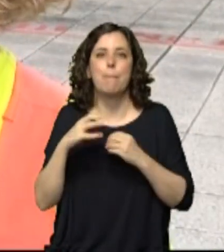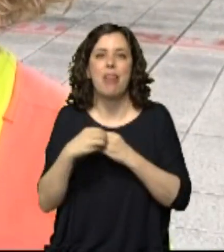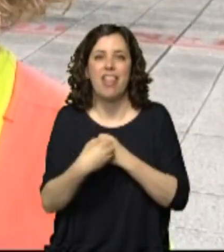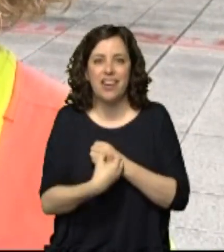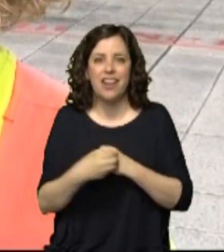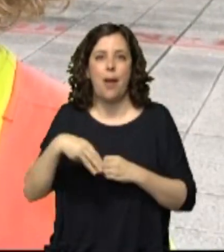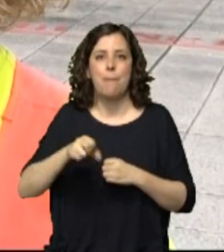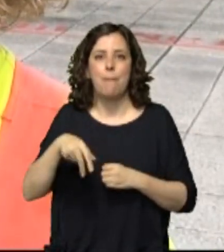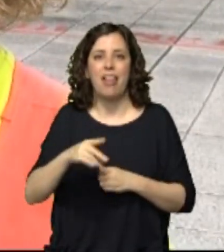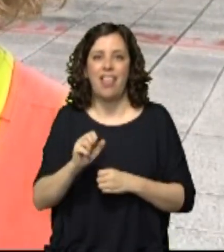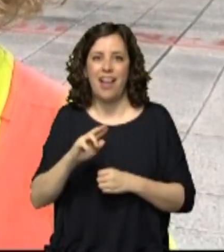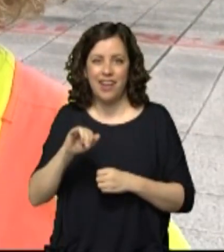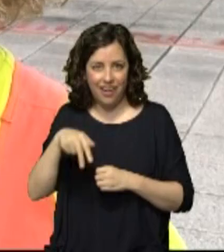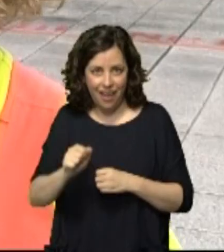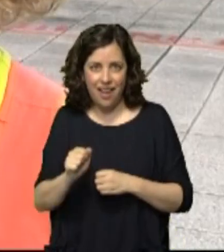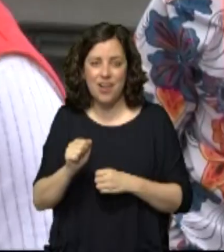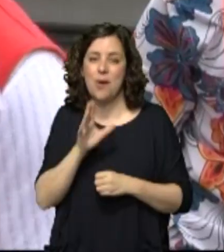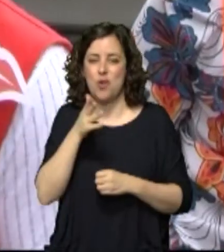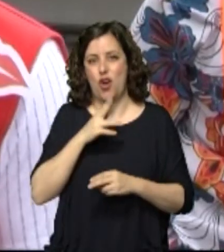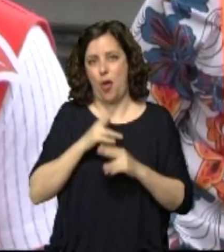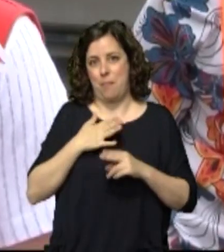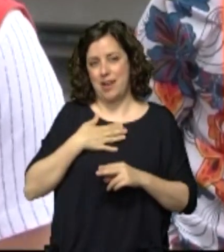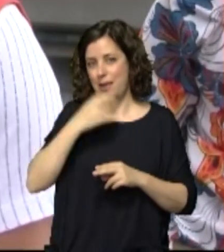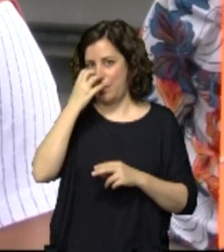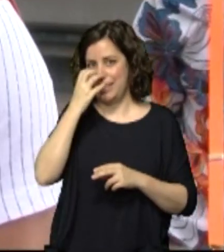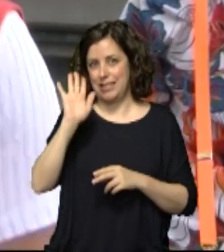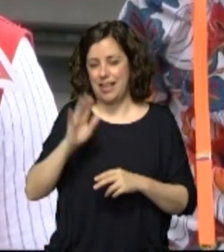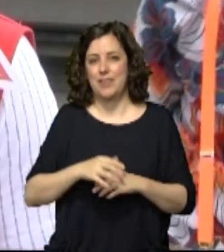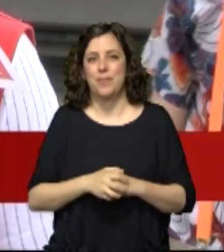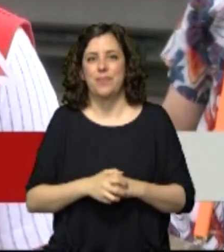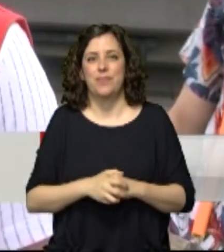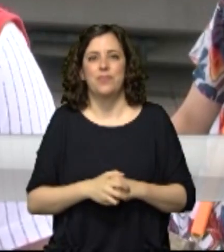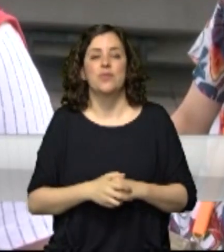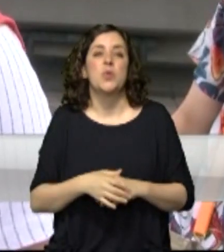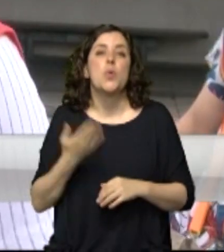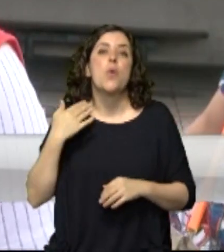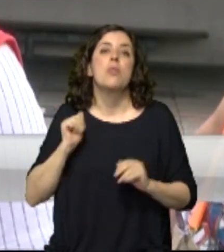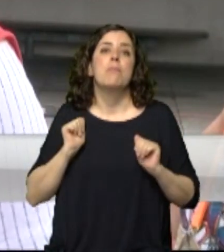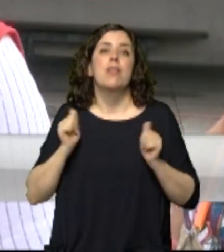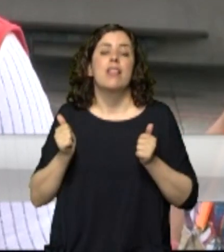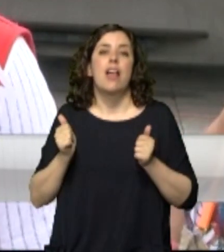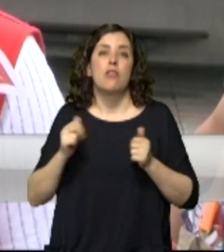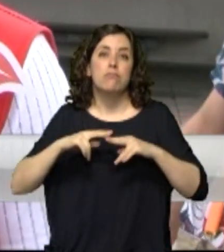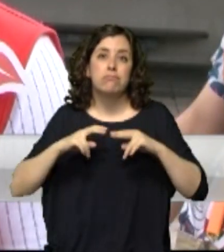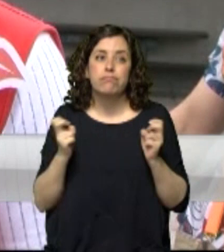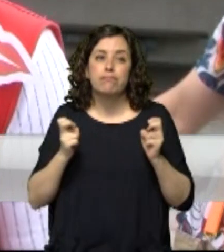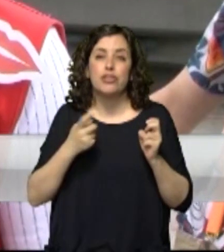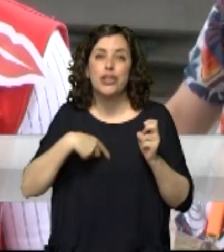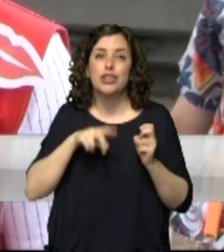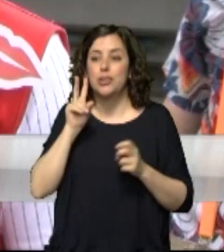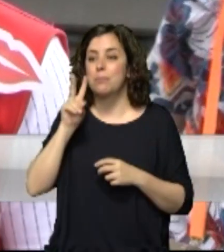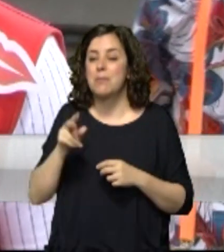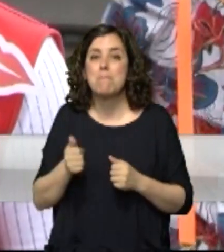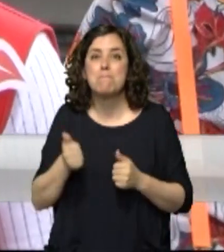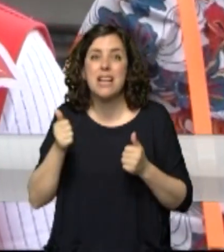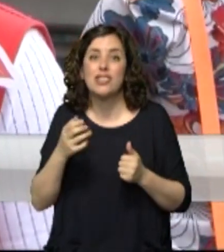es mi nombre de payasa. Ves por la ventana críos que desde que empezó este confinamiento no hemos podido volver a verles. Son críos que al final,